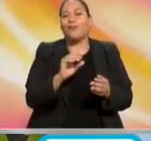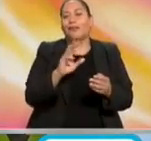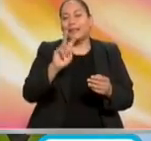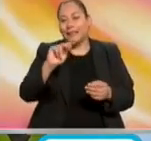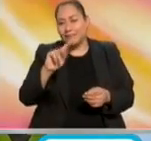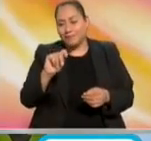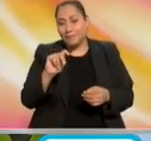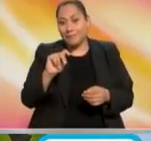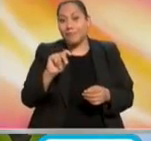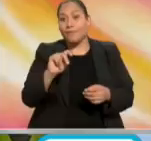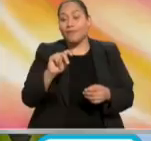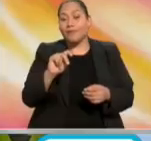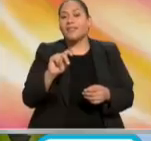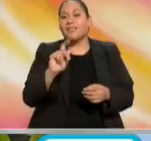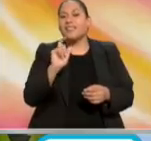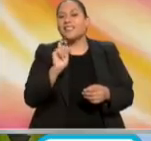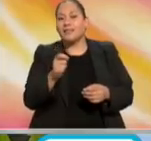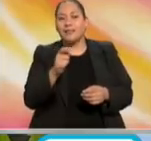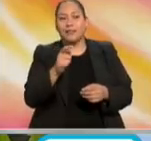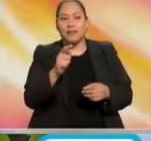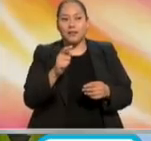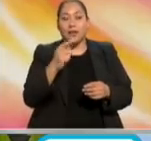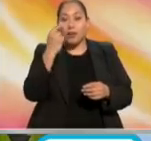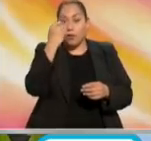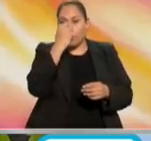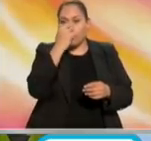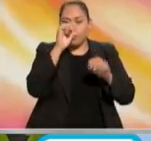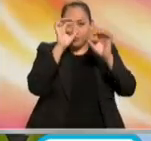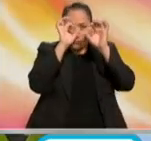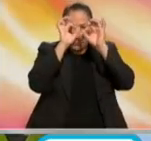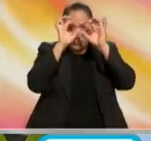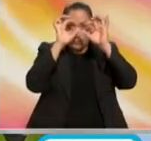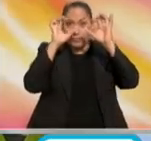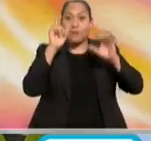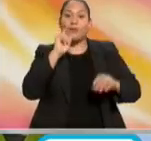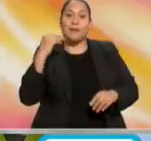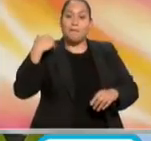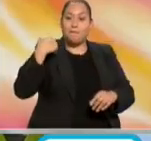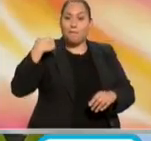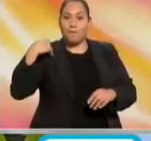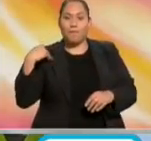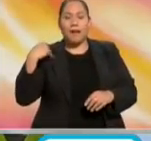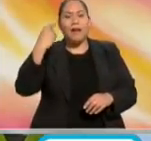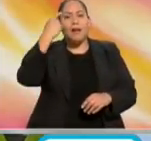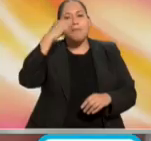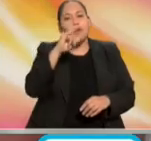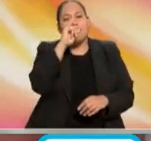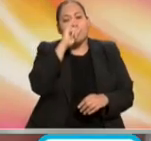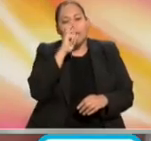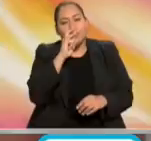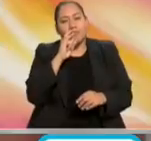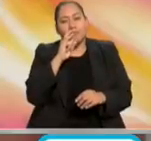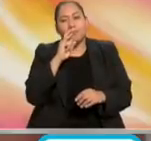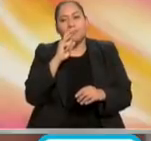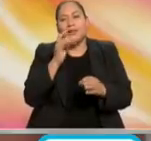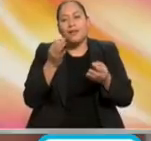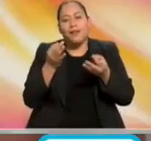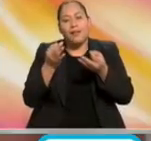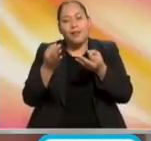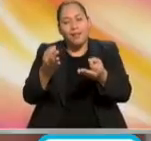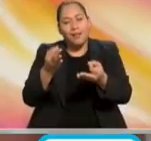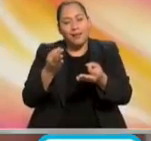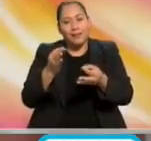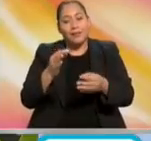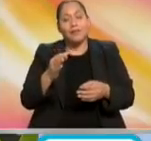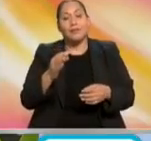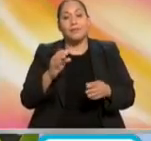medios, una de las cosas que se utiliza es dilatar la pupila de los modelos para que se vean mucho más atractivos y llame más la atención.